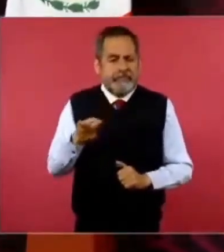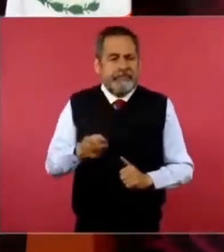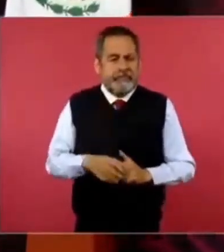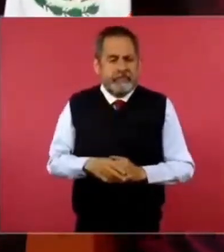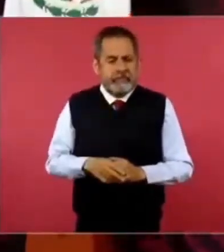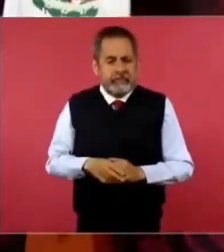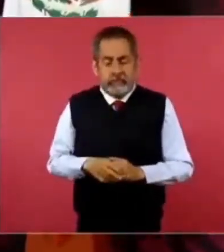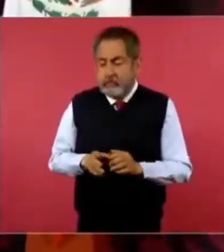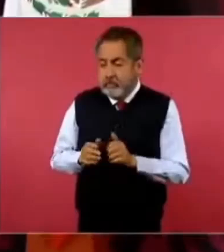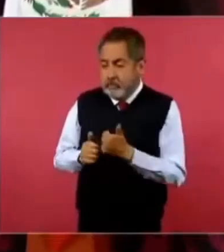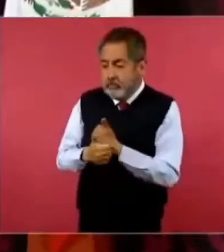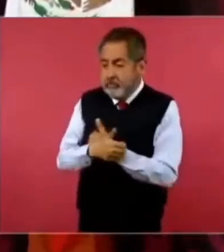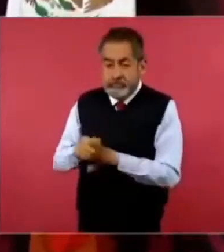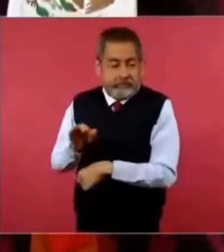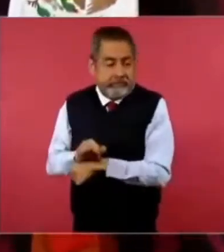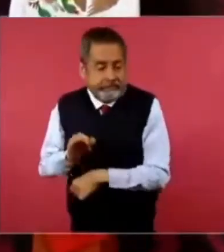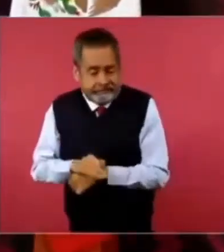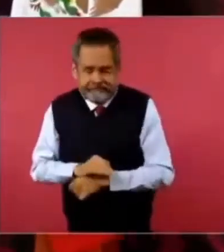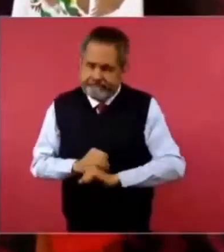encubrir